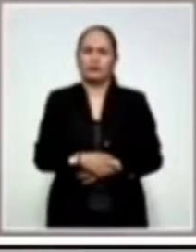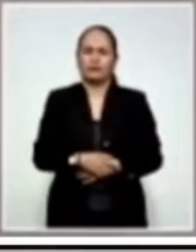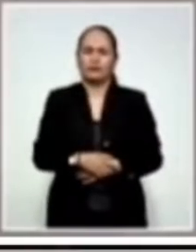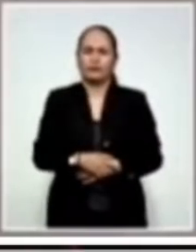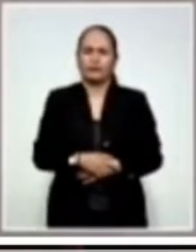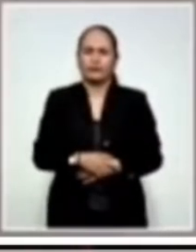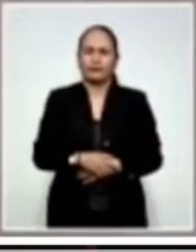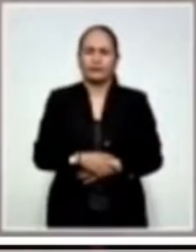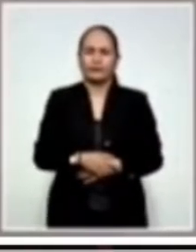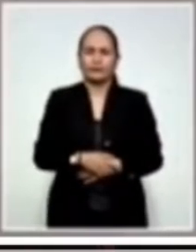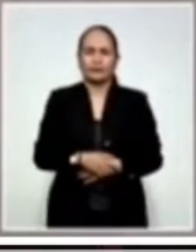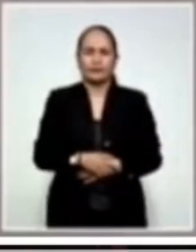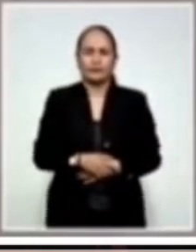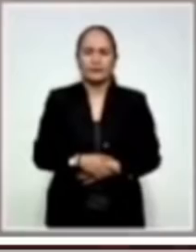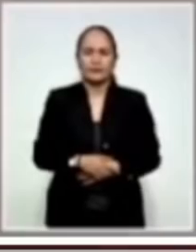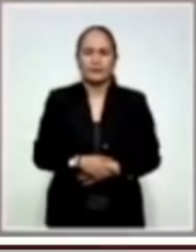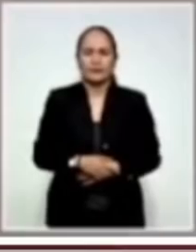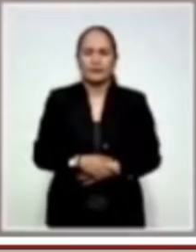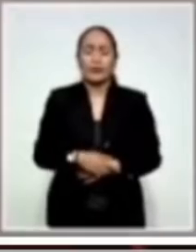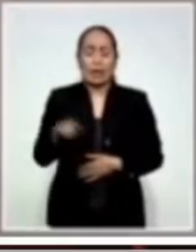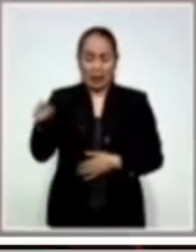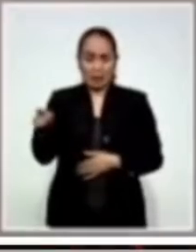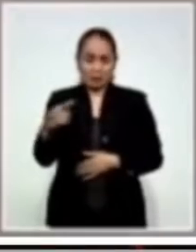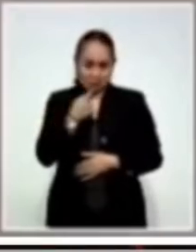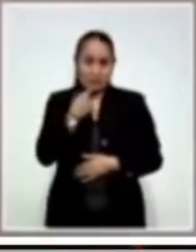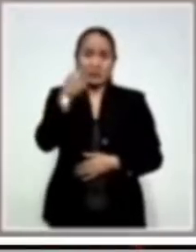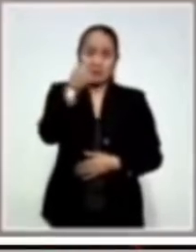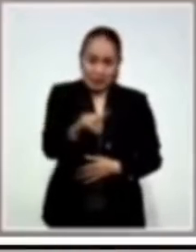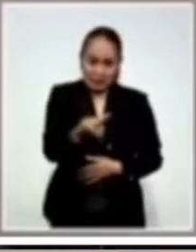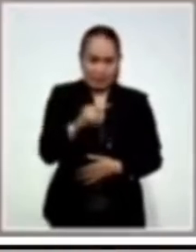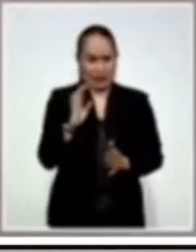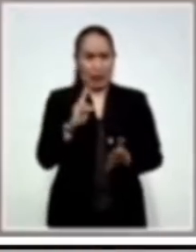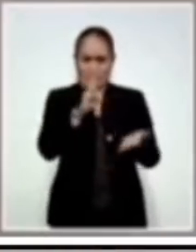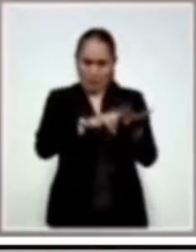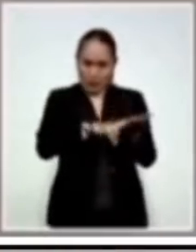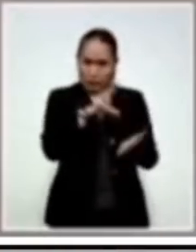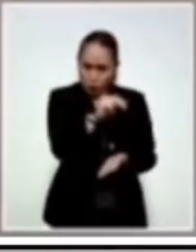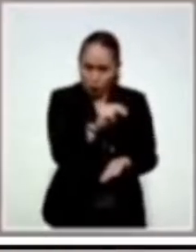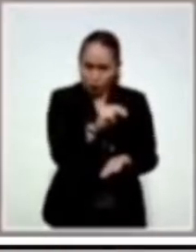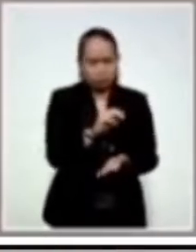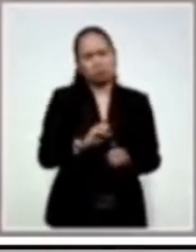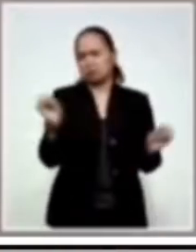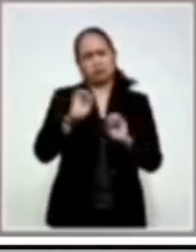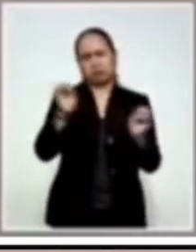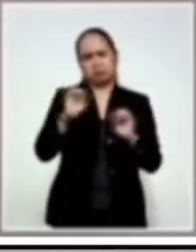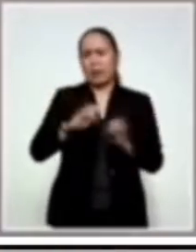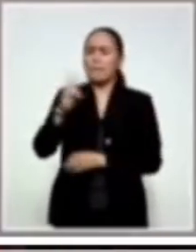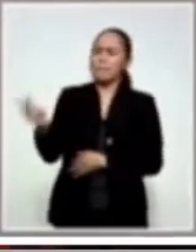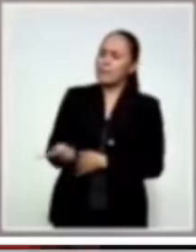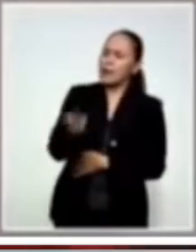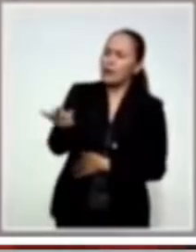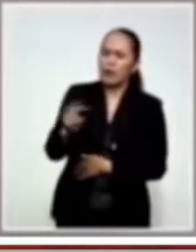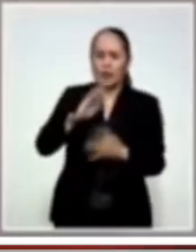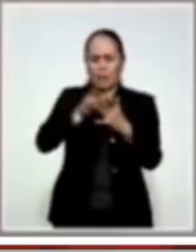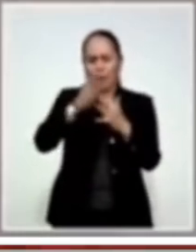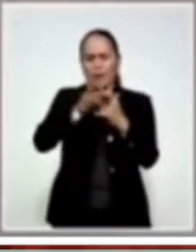Pero nunca expresó que su voto era por la invalidez. Se le preguntó, sin contar